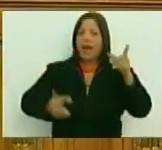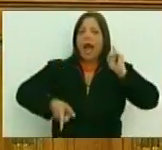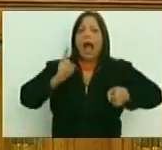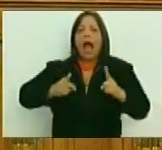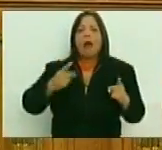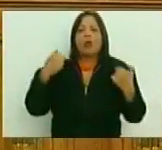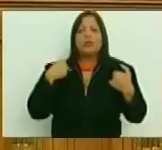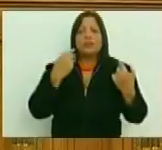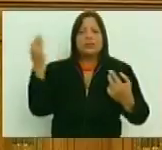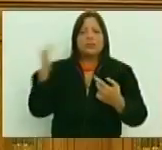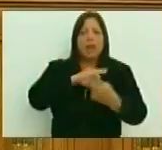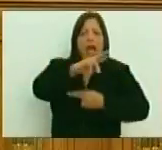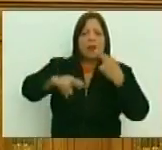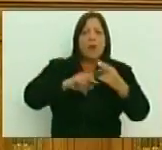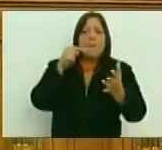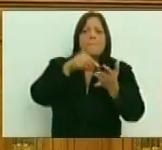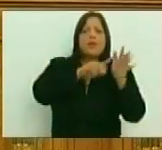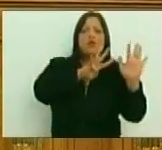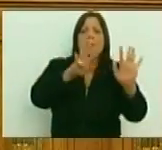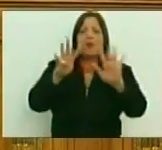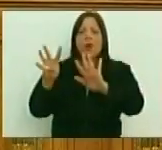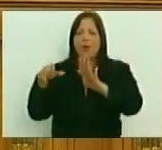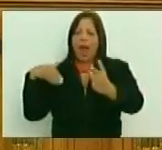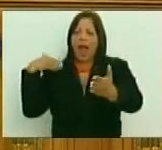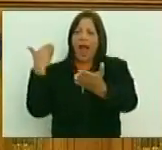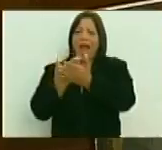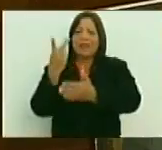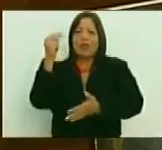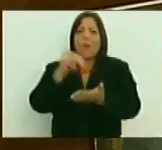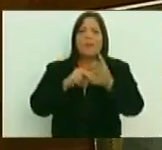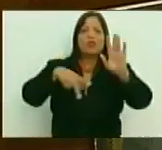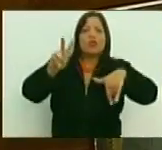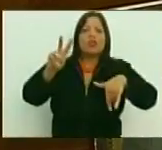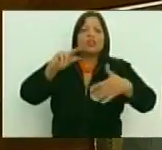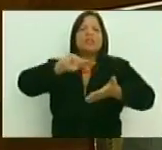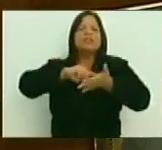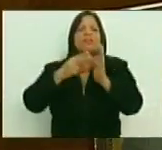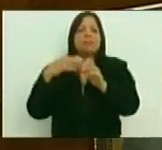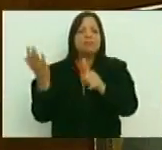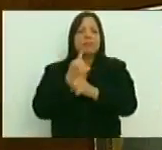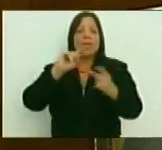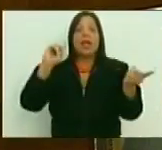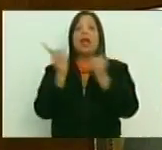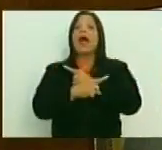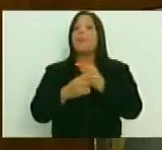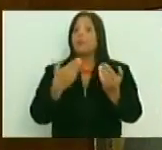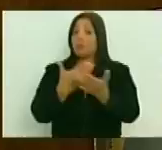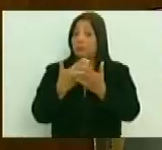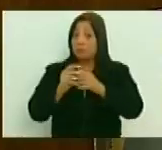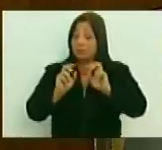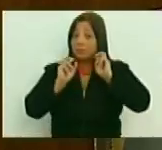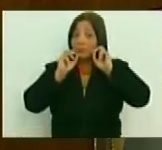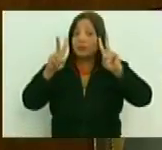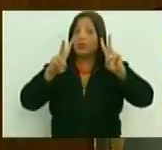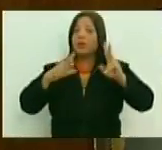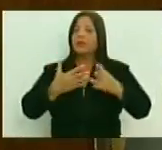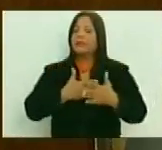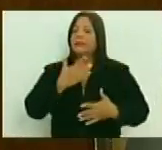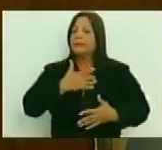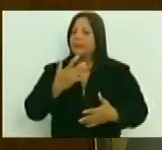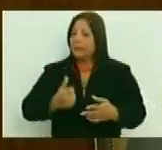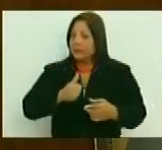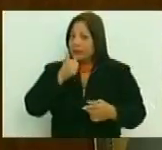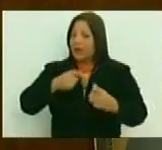había ocurrido entre 1999 y 2012, era un cambio palpable, sensible,